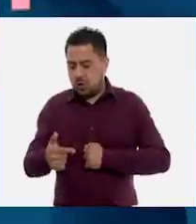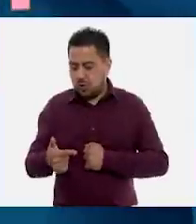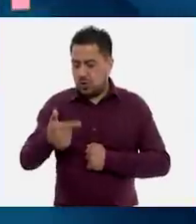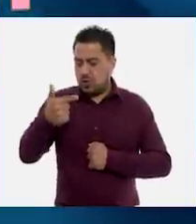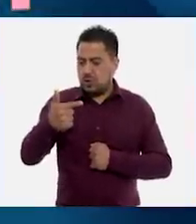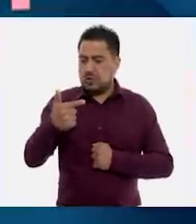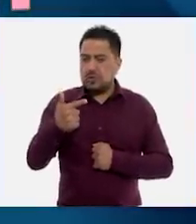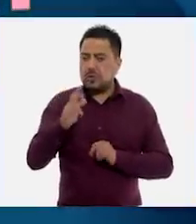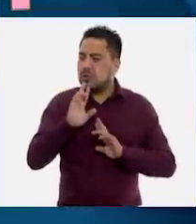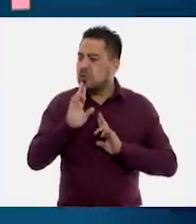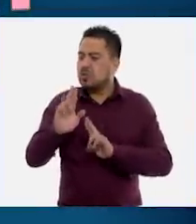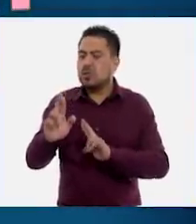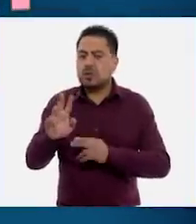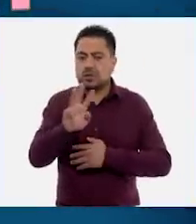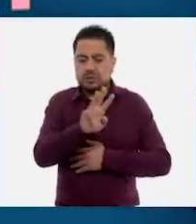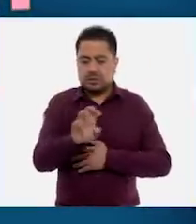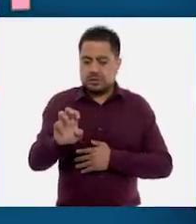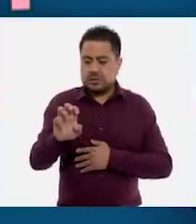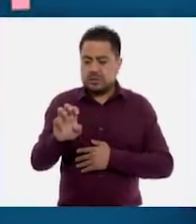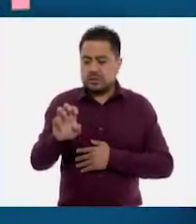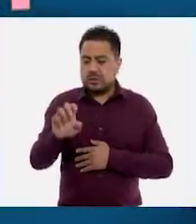12 es igual a